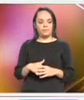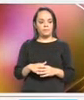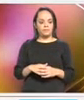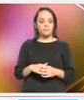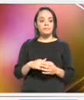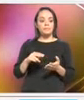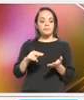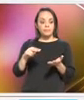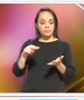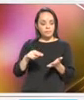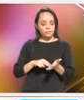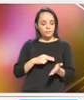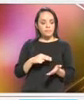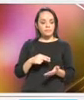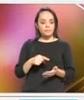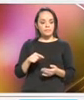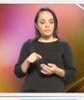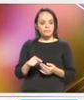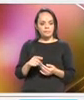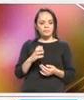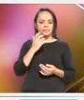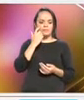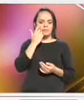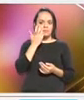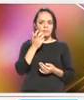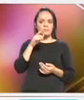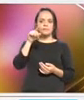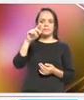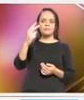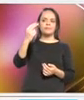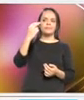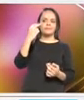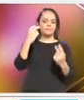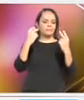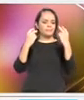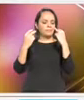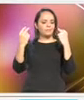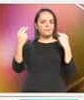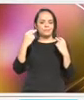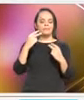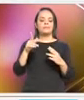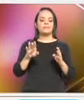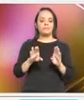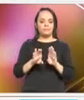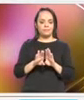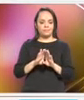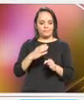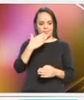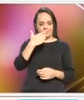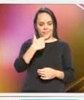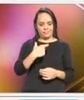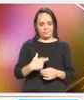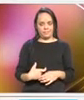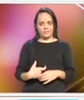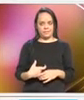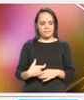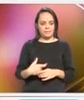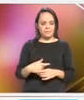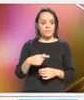Juan, Sí. tiene que ver en cómo queremos ser vistos por los otros. Y obviamente esta es una firma que es una